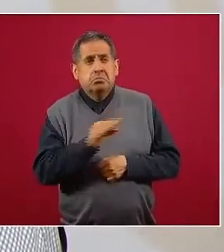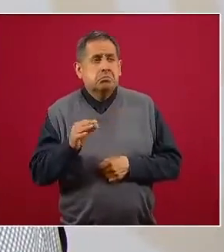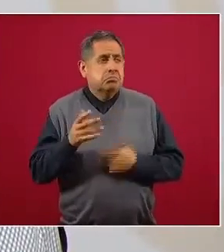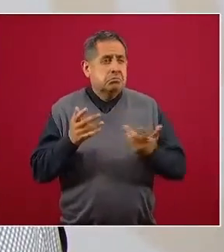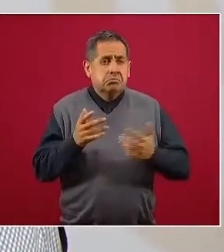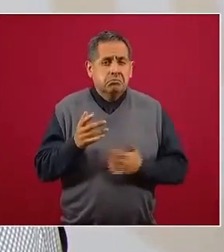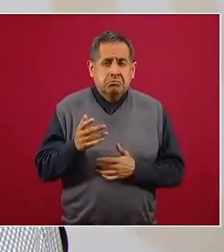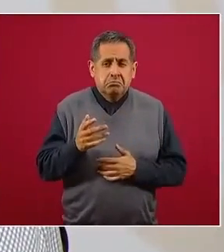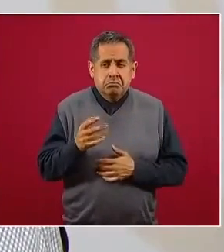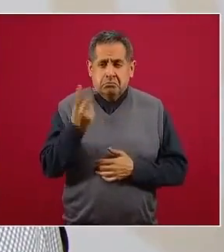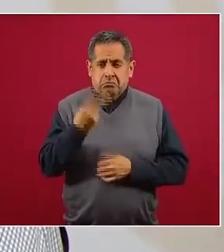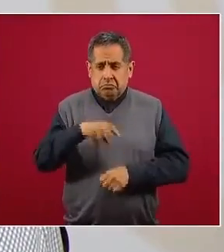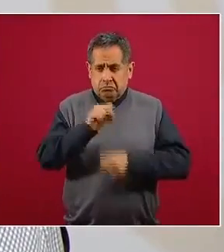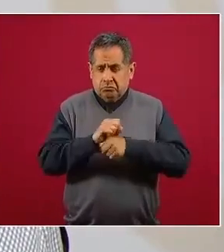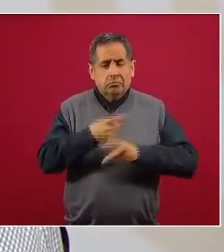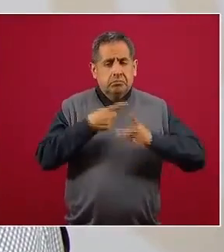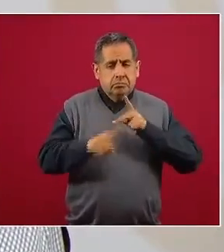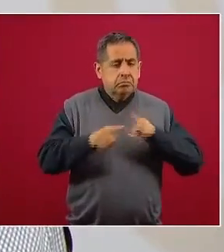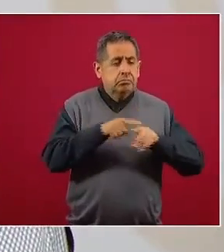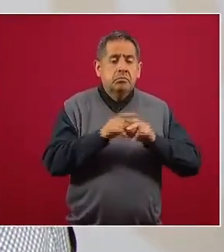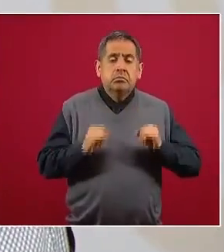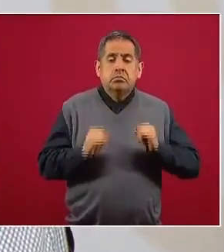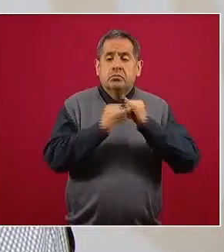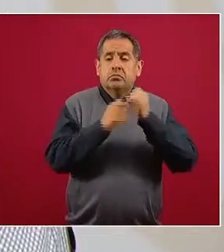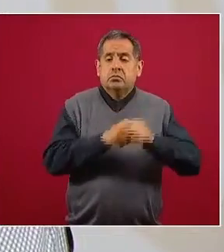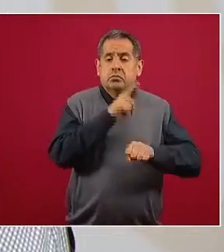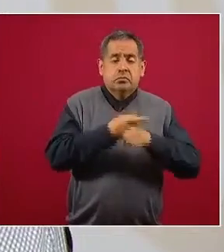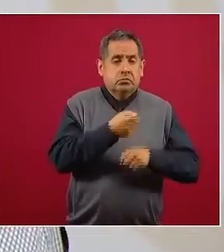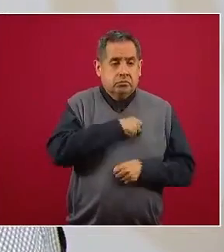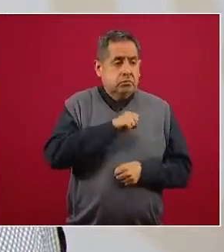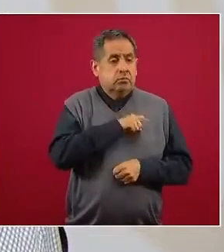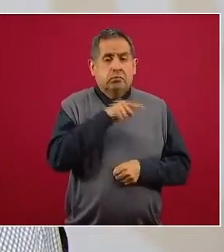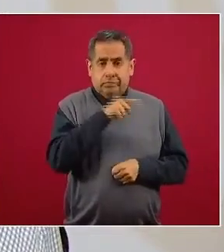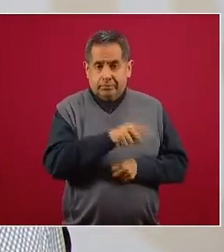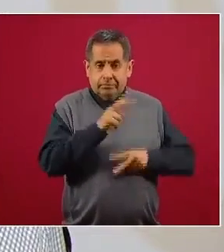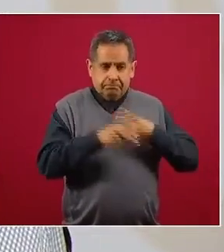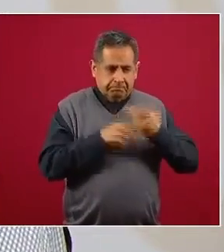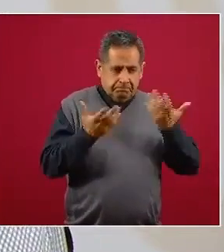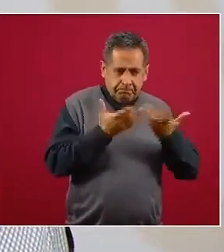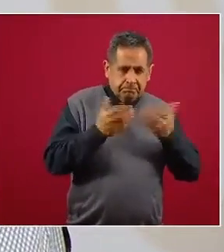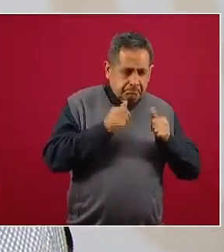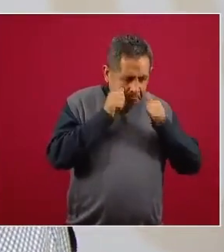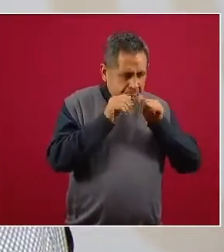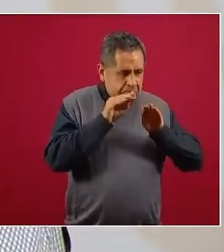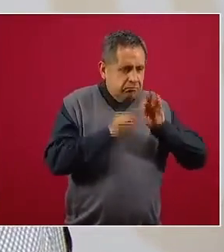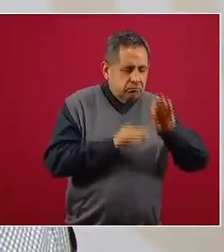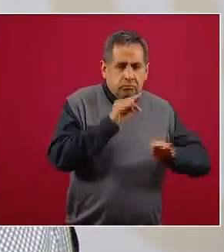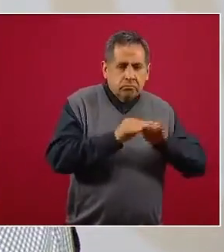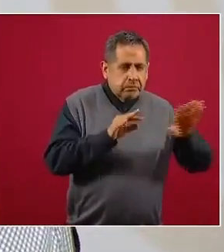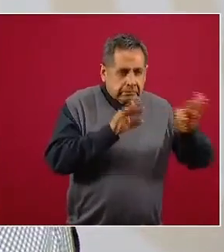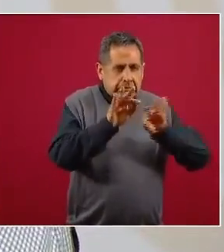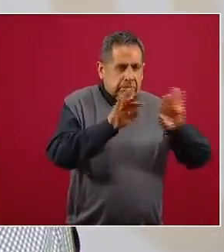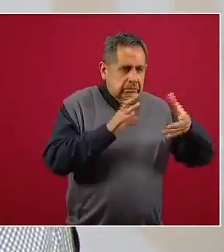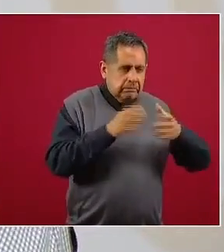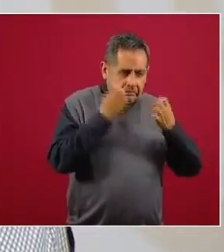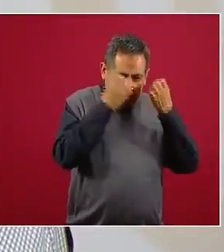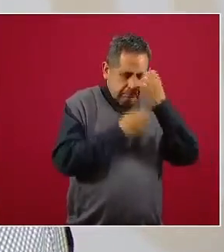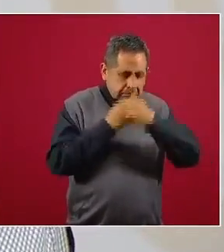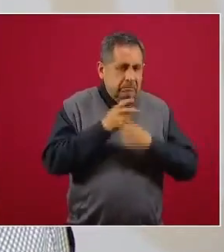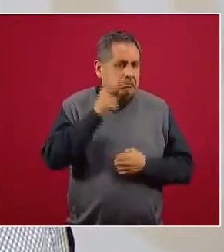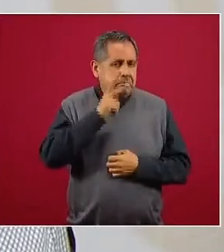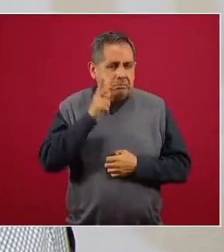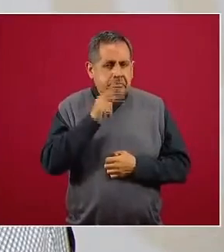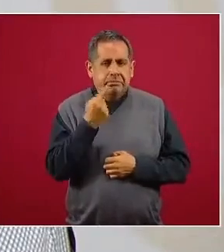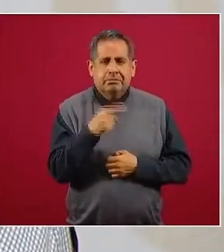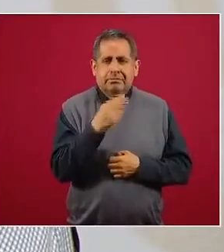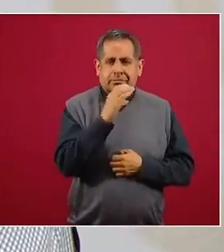desde hace 2 semanas el Instituto Nacional de Salud Pública, quien es el que las va, el que está aplicando y llevando a cabo estas pruebas de